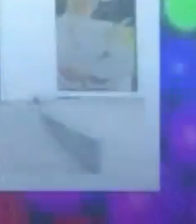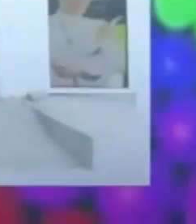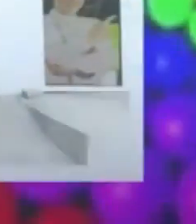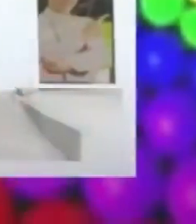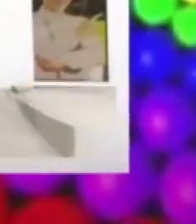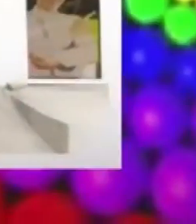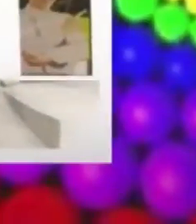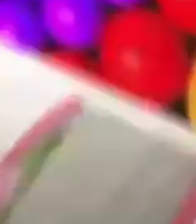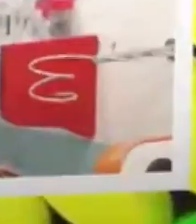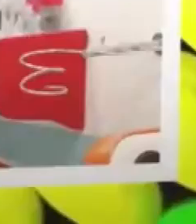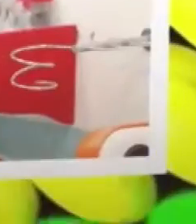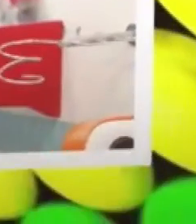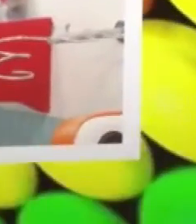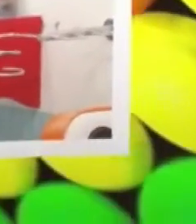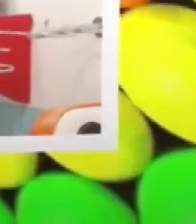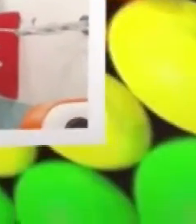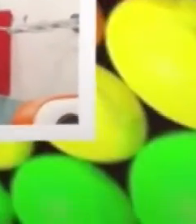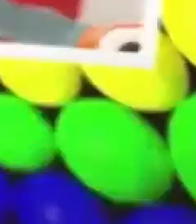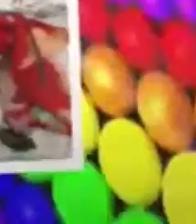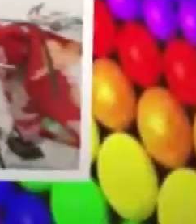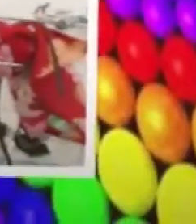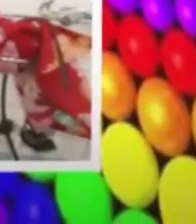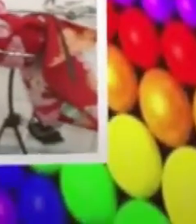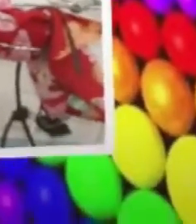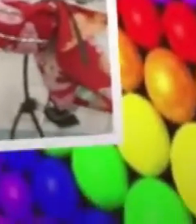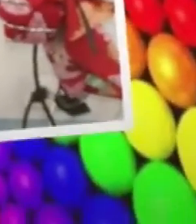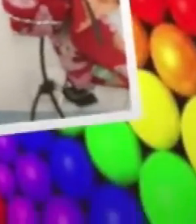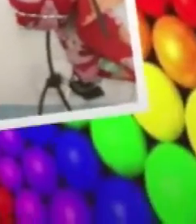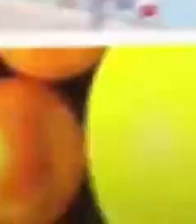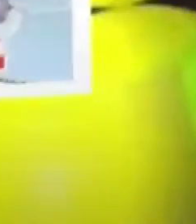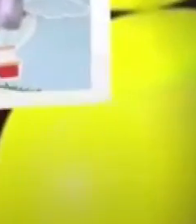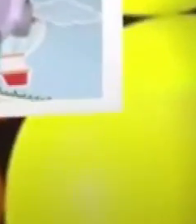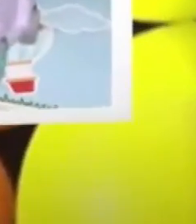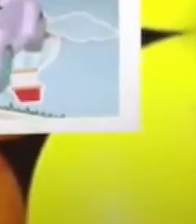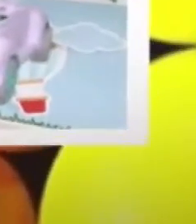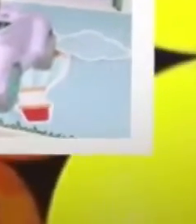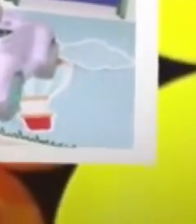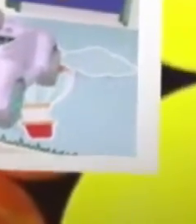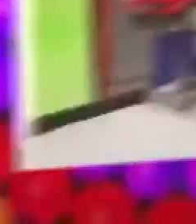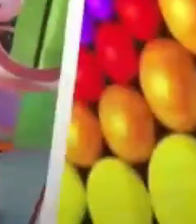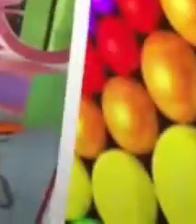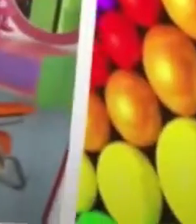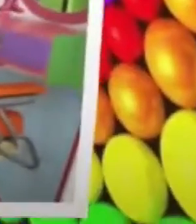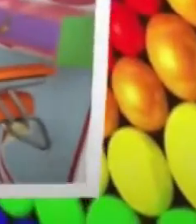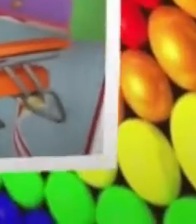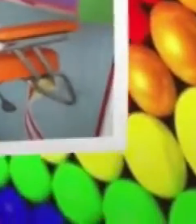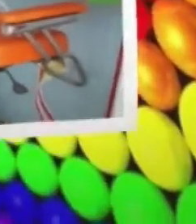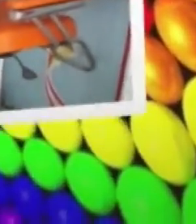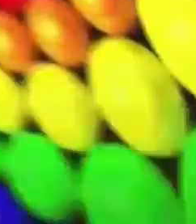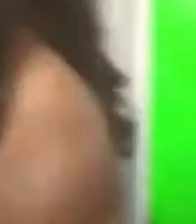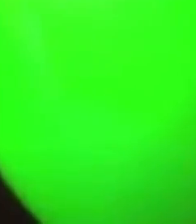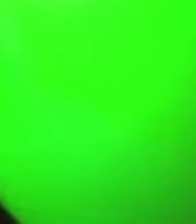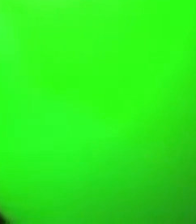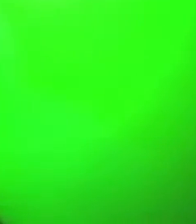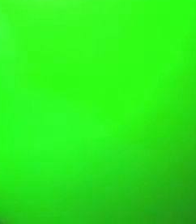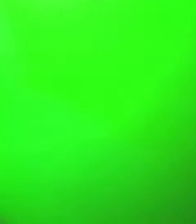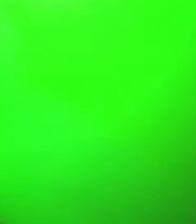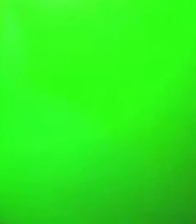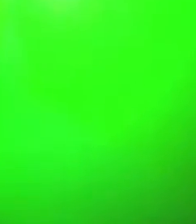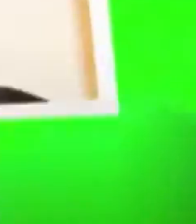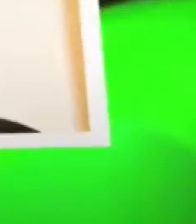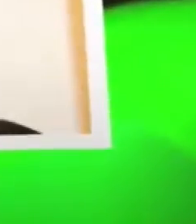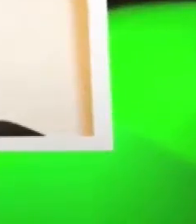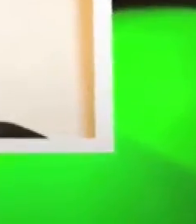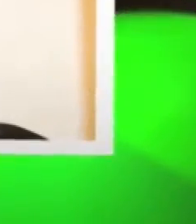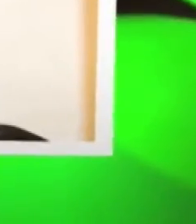color y tinta de paraty y peinados infantiles cortez para niños y adultos cepillado planchado porque para caballeros visitarlos en la carrera